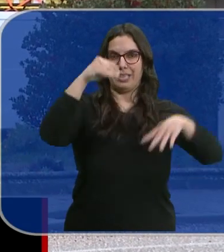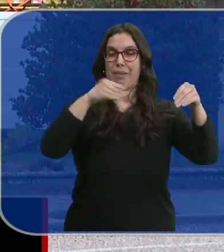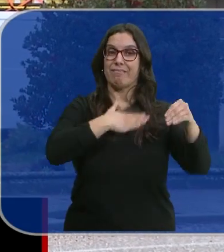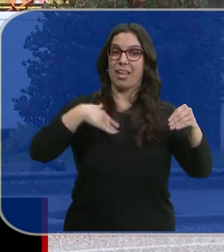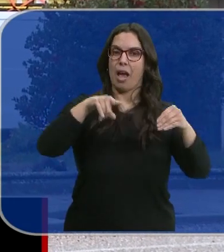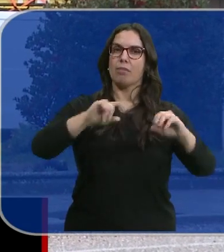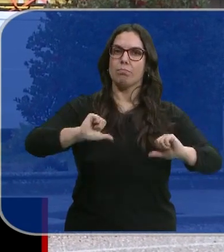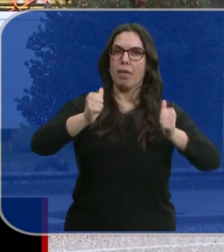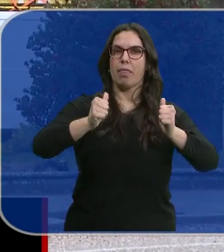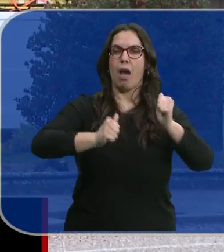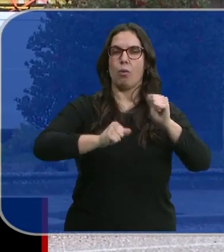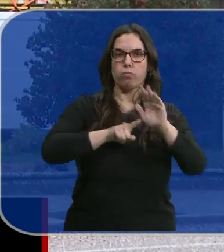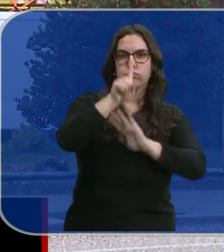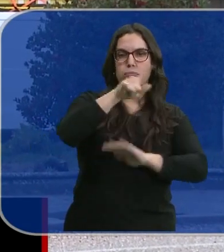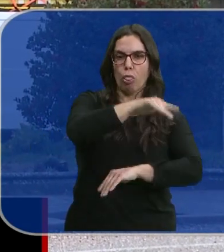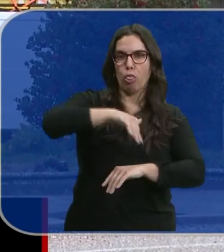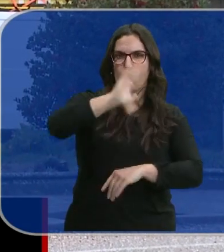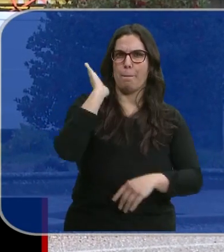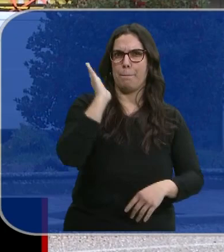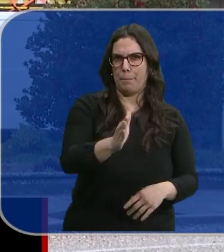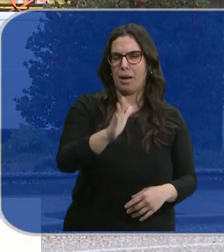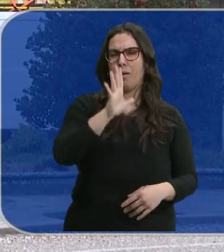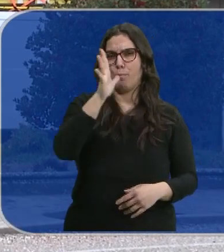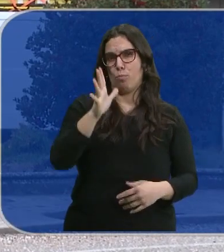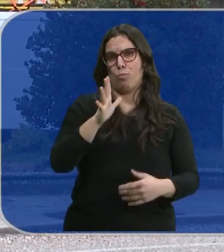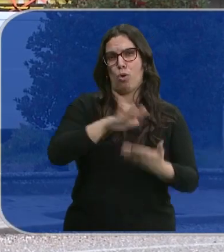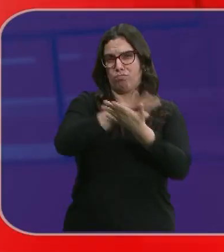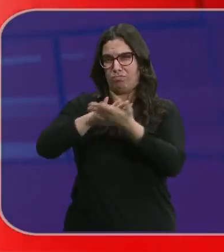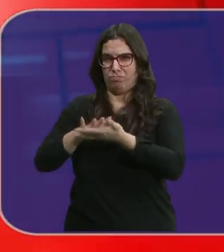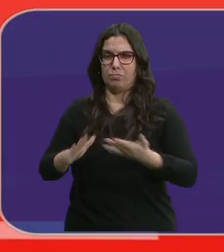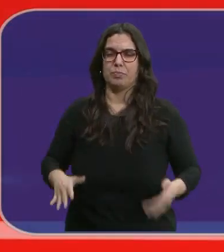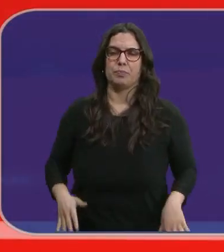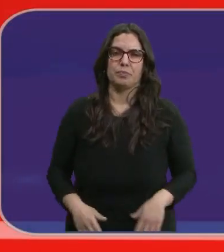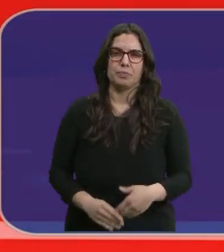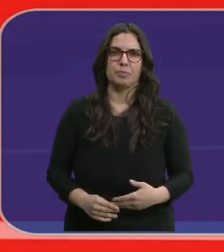esta manera iniciar la reconstrucción de una zona castigada por esta catástrofe.